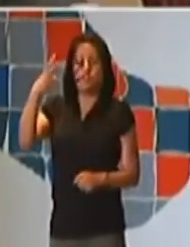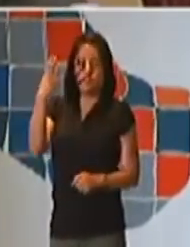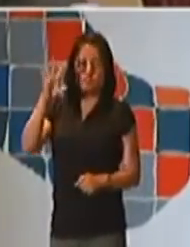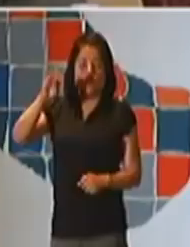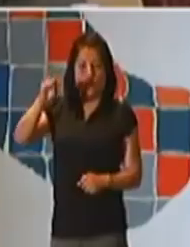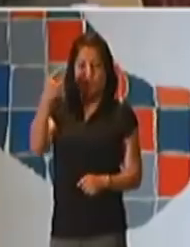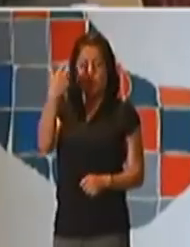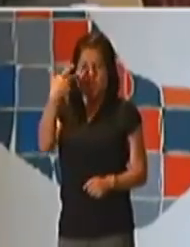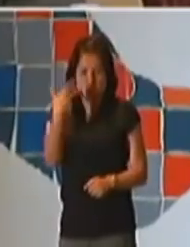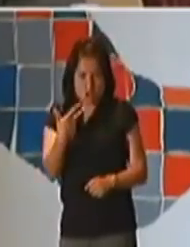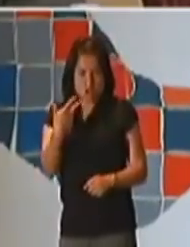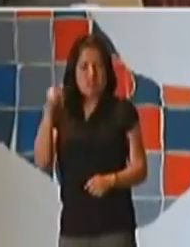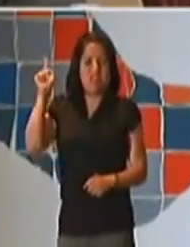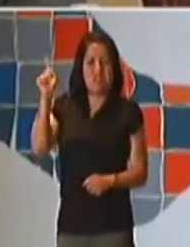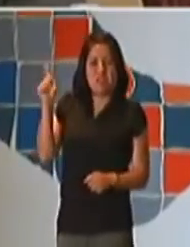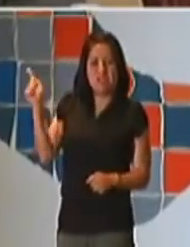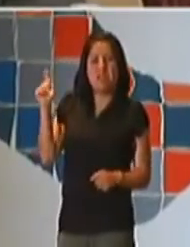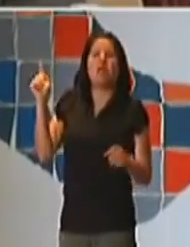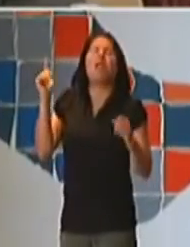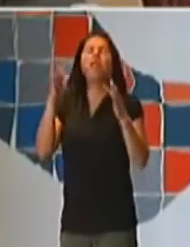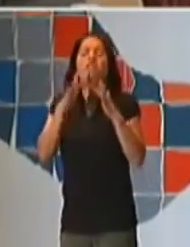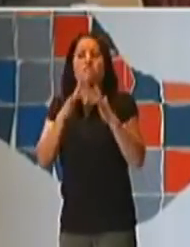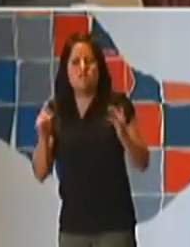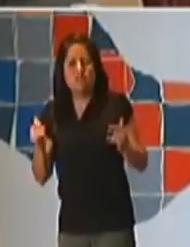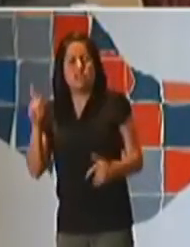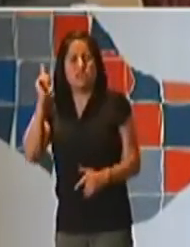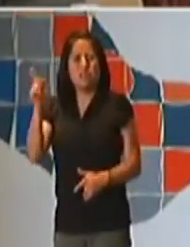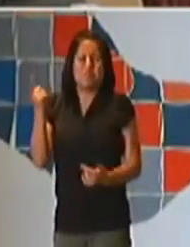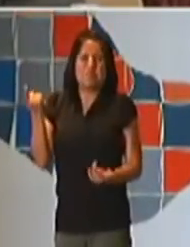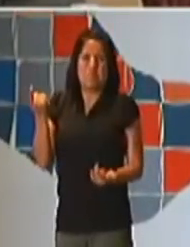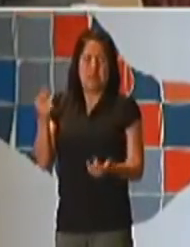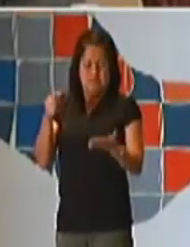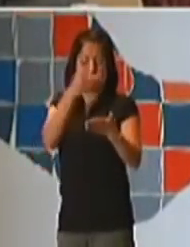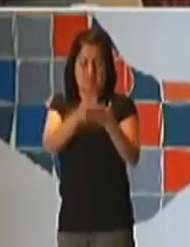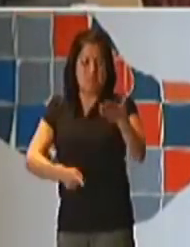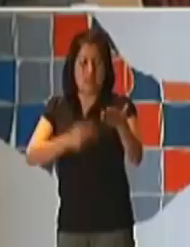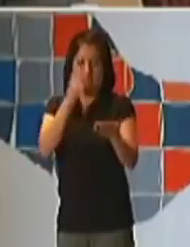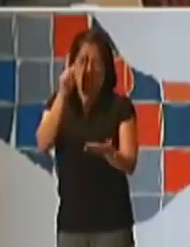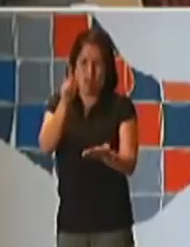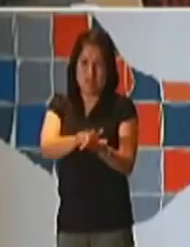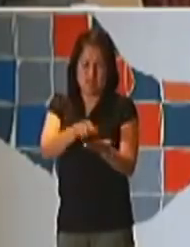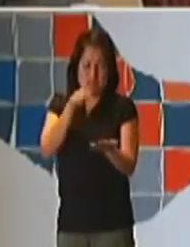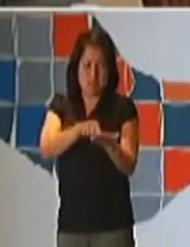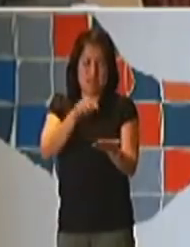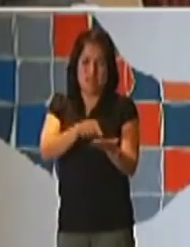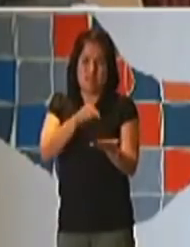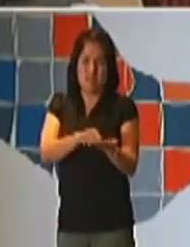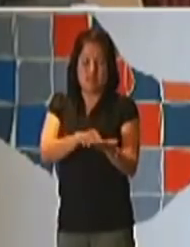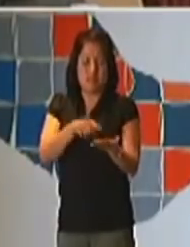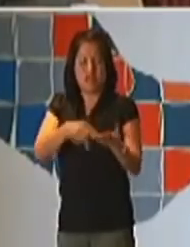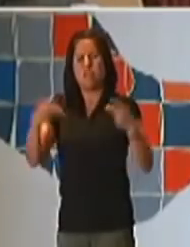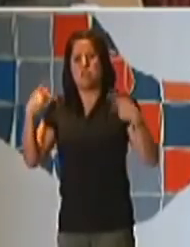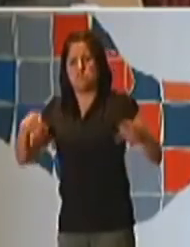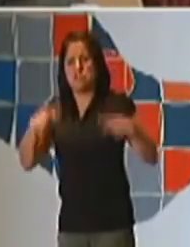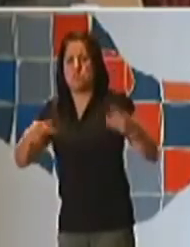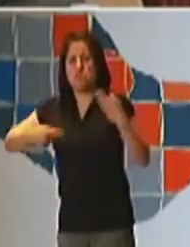35 horas semanales el horario de trabajo trabajar menos vivir más